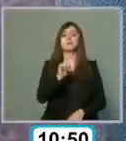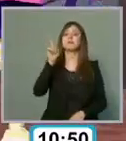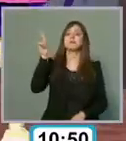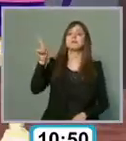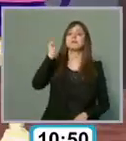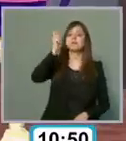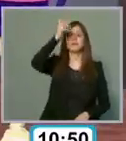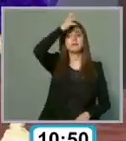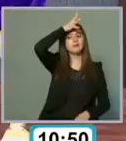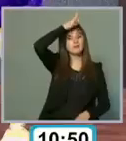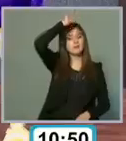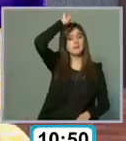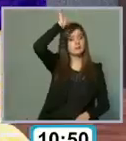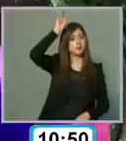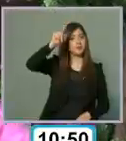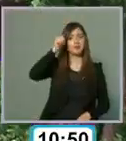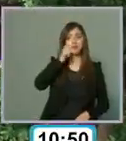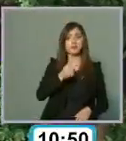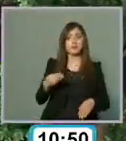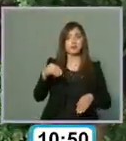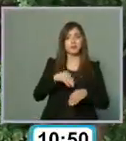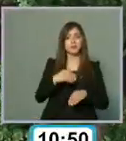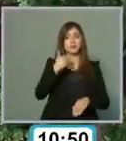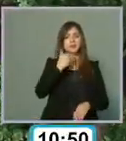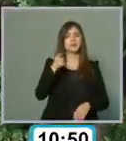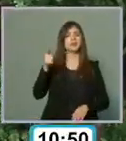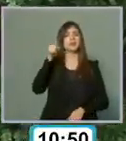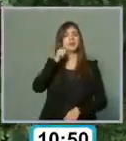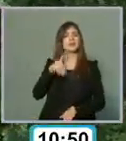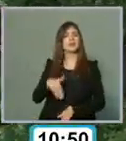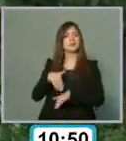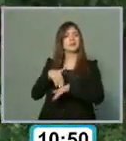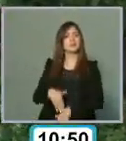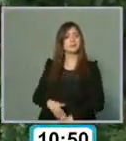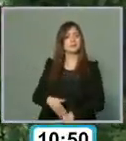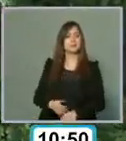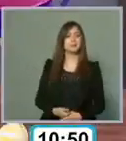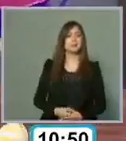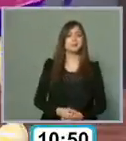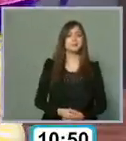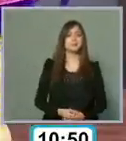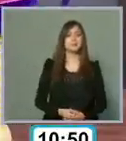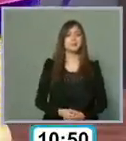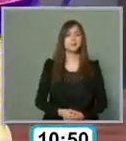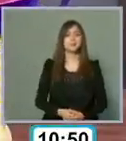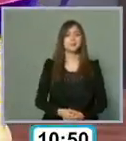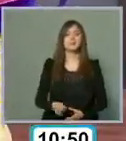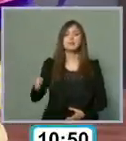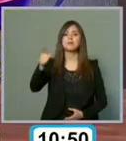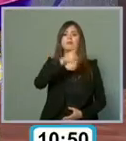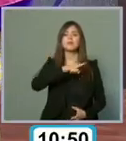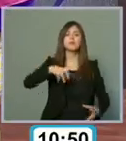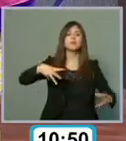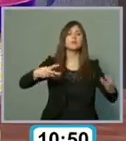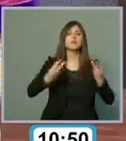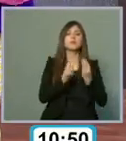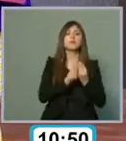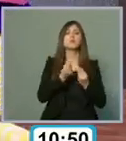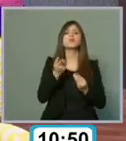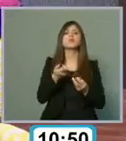gallo, ¿tú siempre te portas bien? Él es mejor portado. Sí, es el mejor portado. Y bueno, hablando de este concepto, Sí. cuéntanos en la